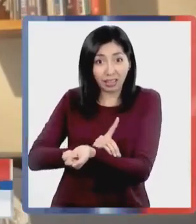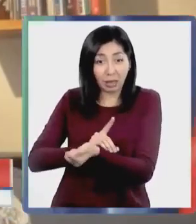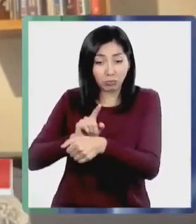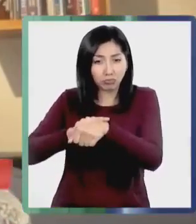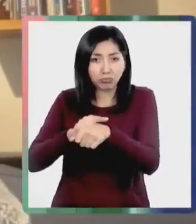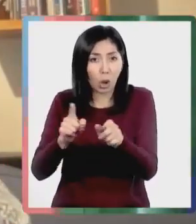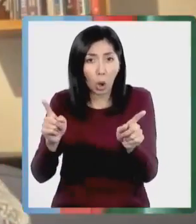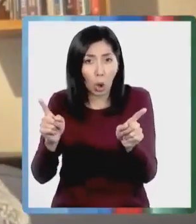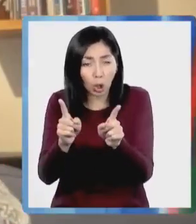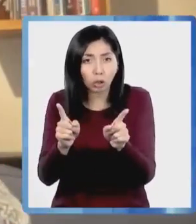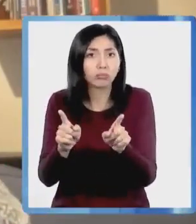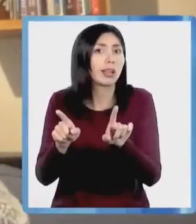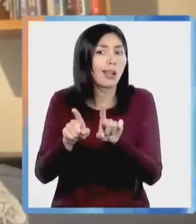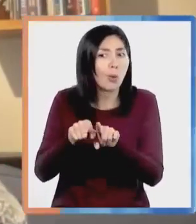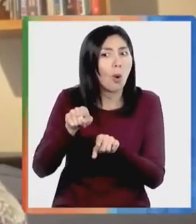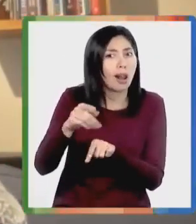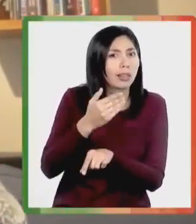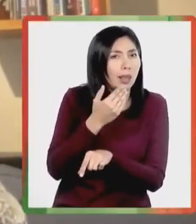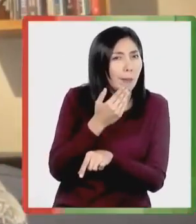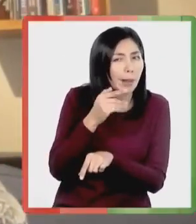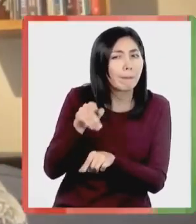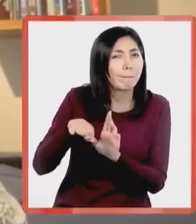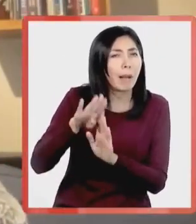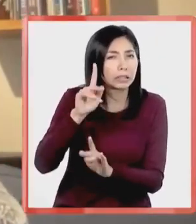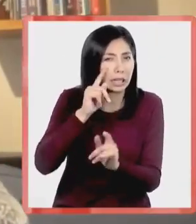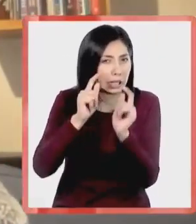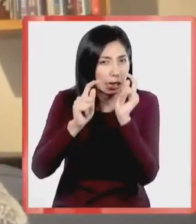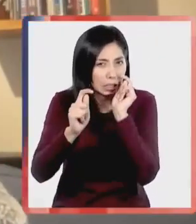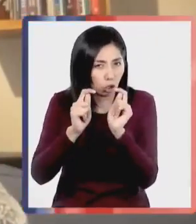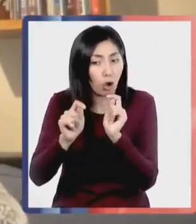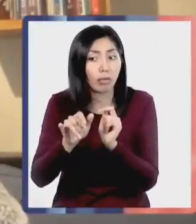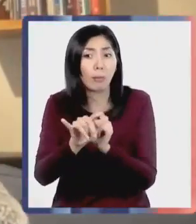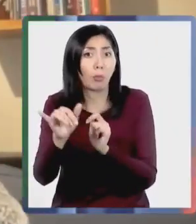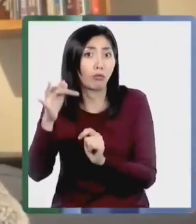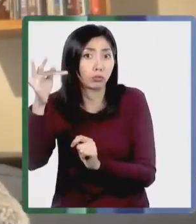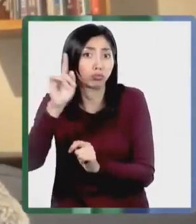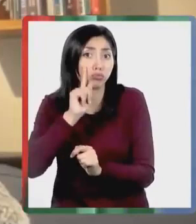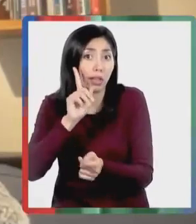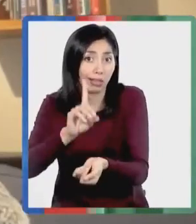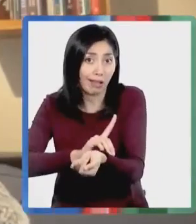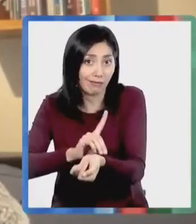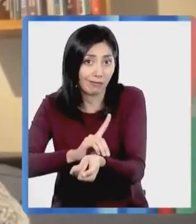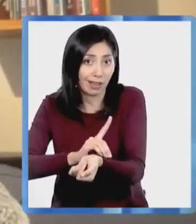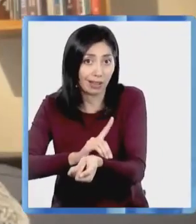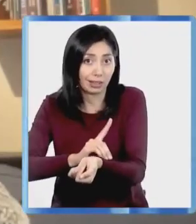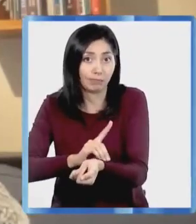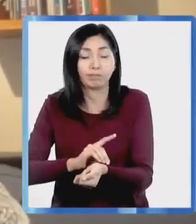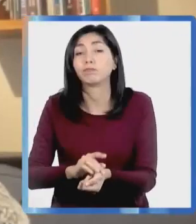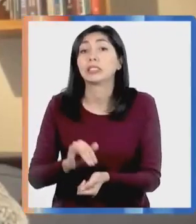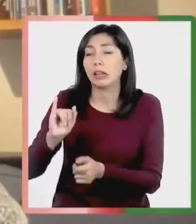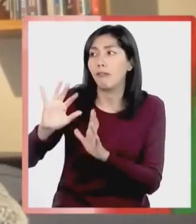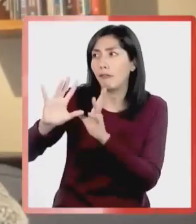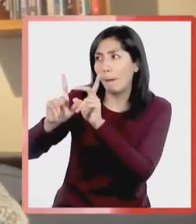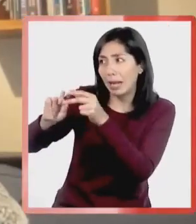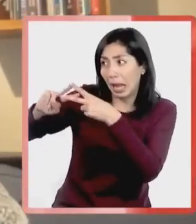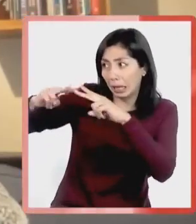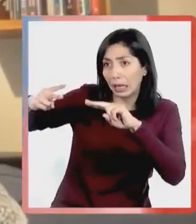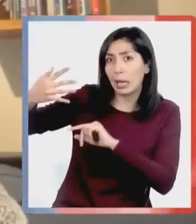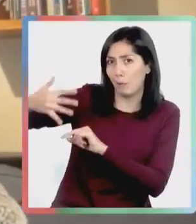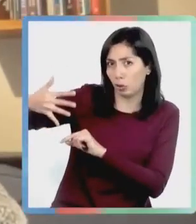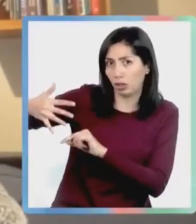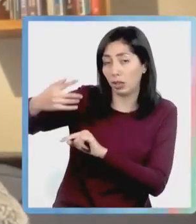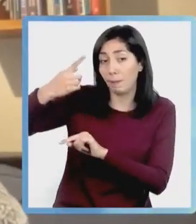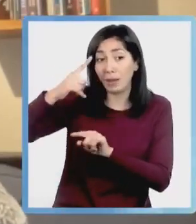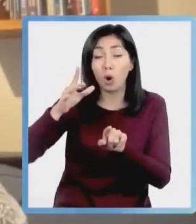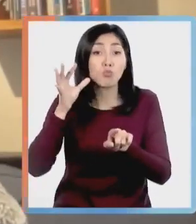diabetes gestacional, aunque no tenga ningún antecedente, también siempre va a tener mucho más riesgo de tener diabetes que cualquier otra persona. O sea, los antecedentes familiares son